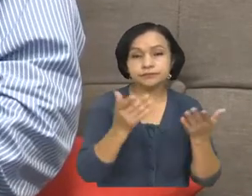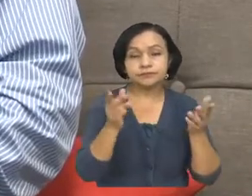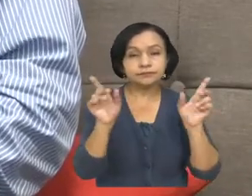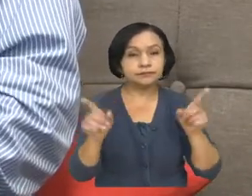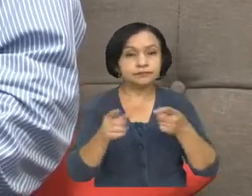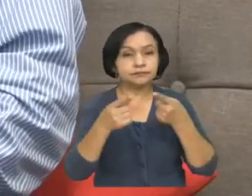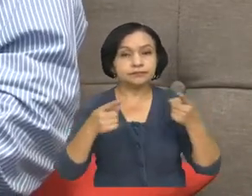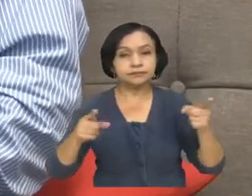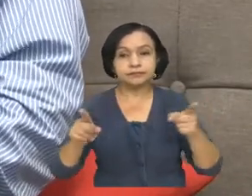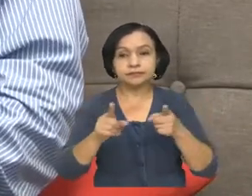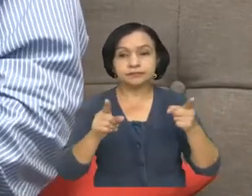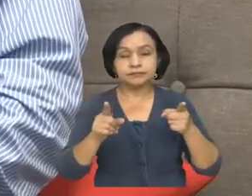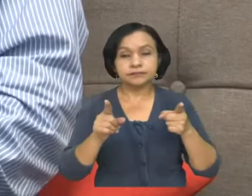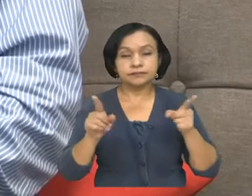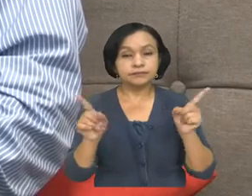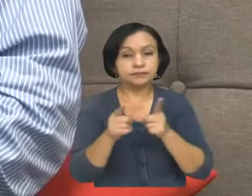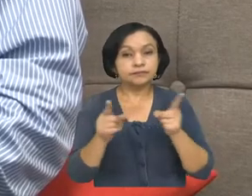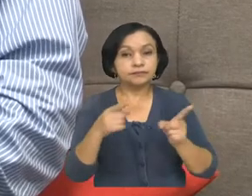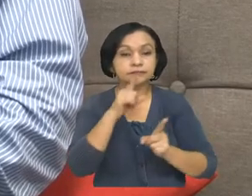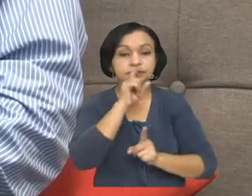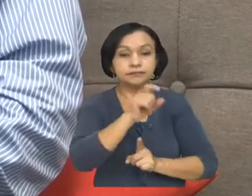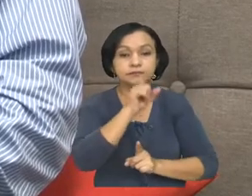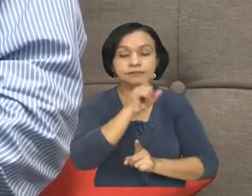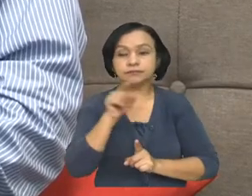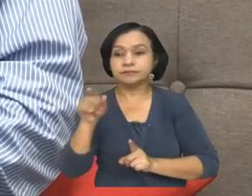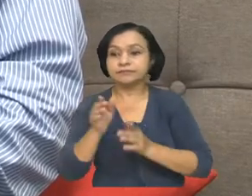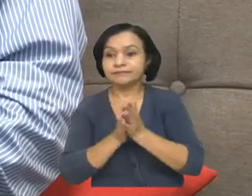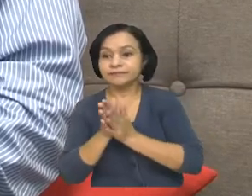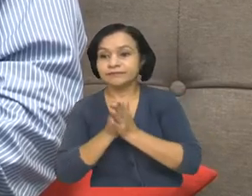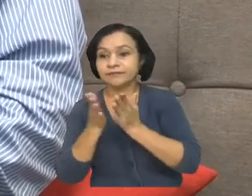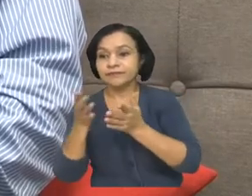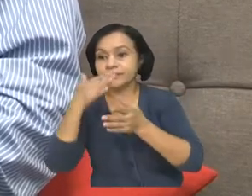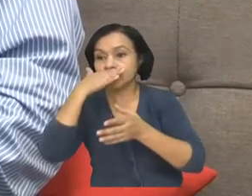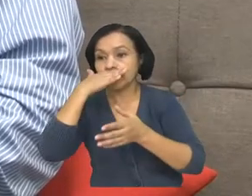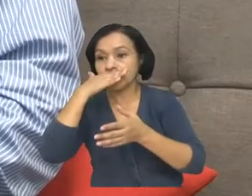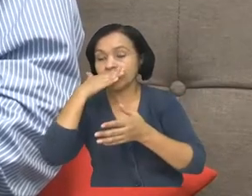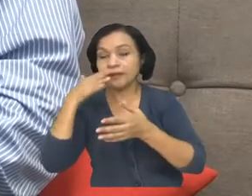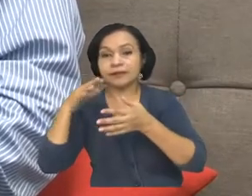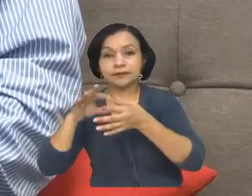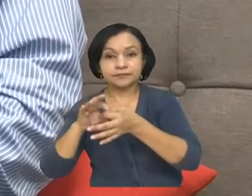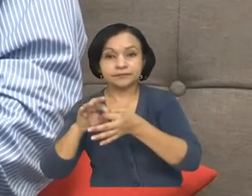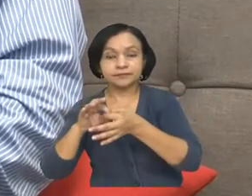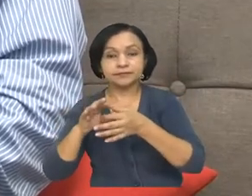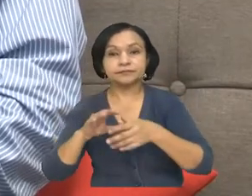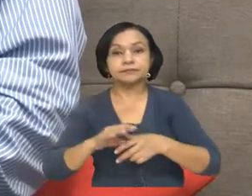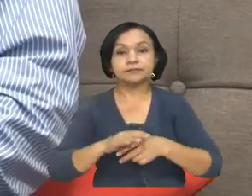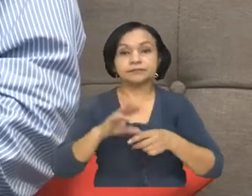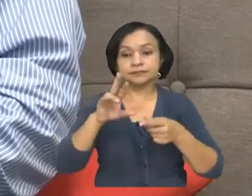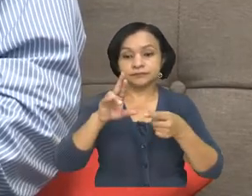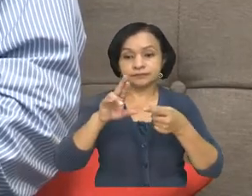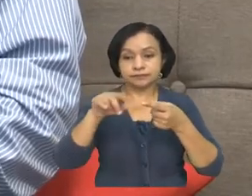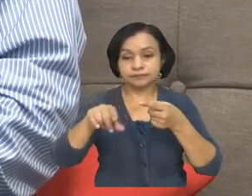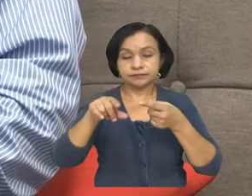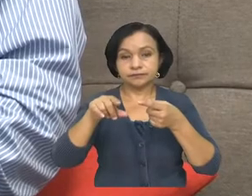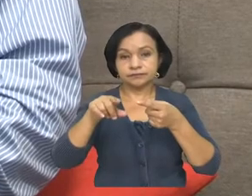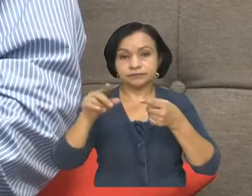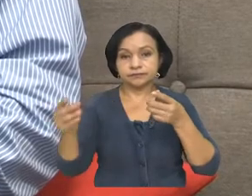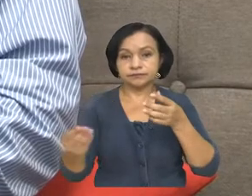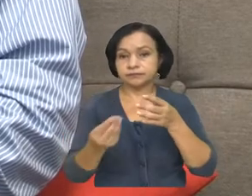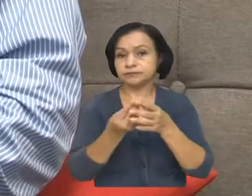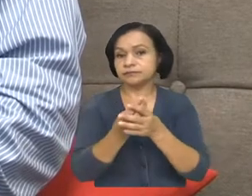música, pero llegó un momento que ya no había otra opción, ¿no? Porque realmente igual le pasó a Raúl. Raúl estuvo